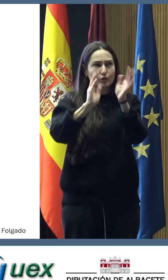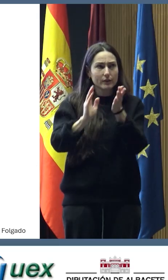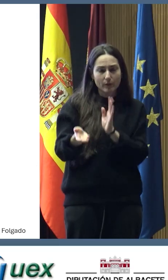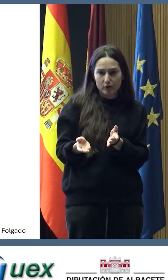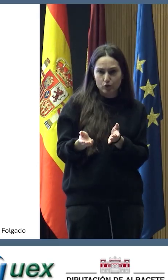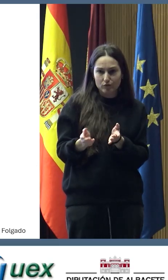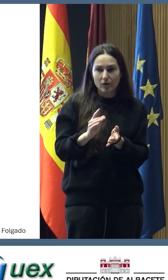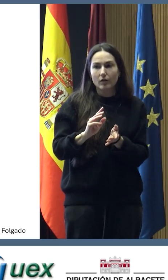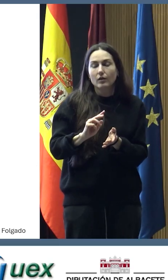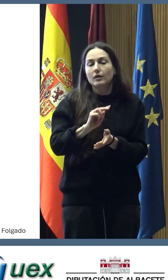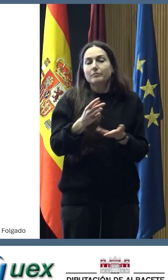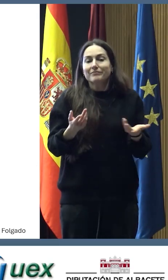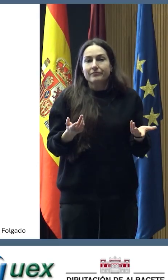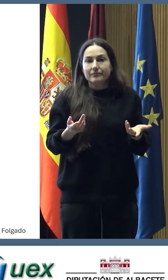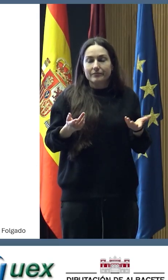tratamiento.